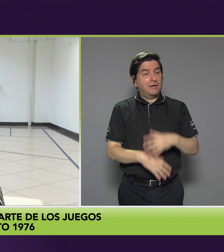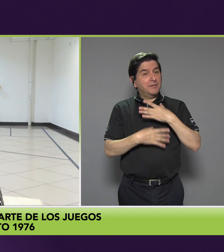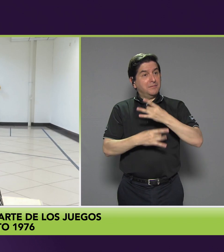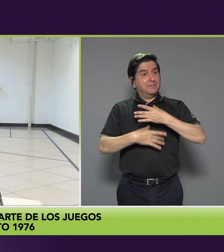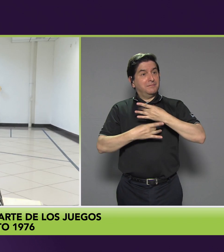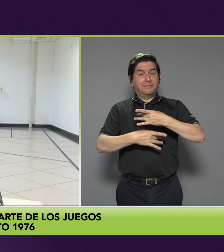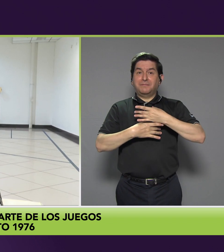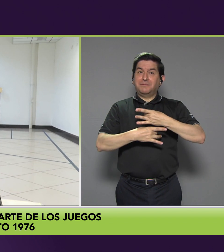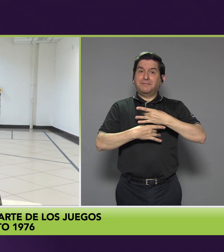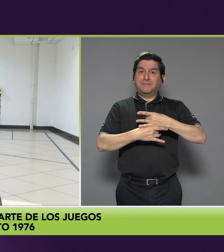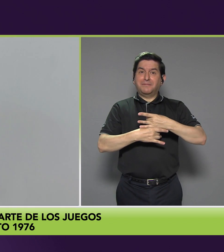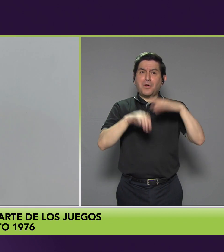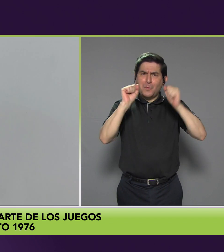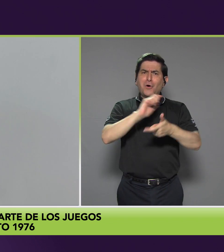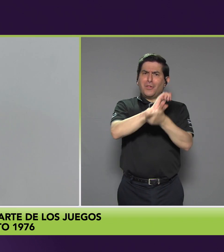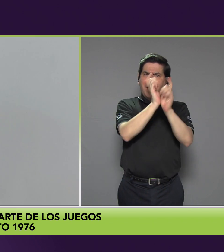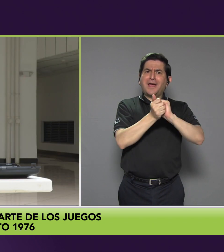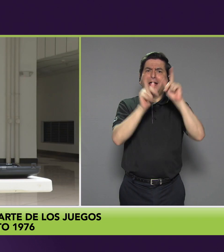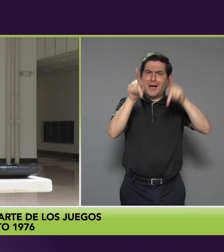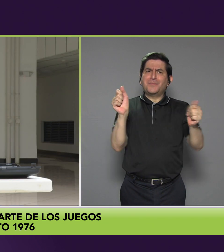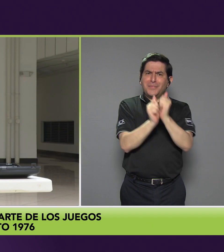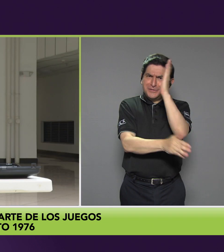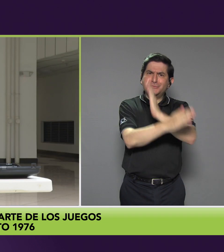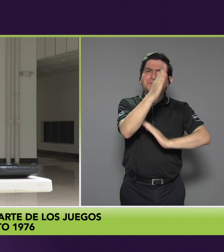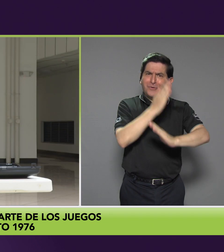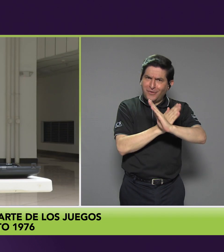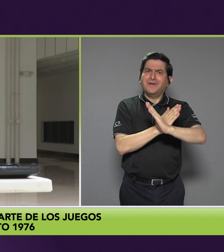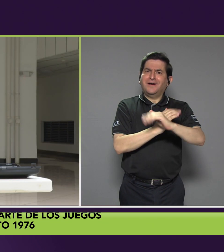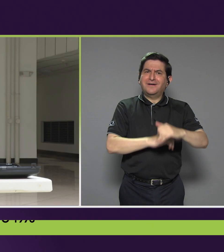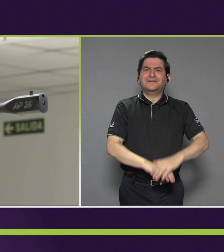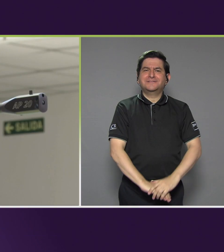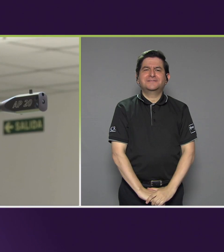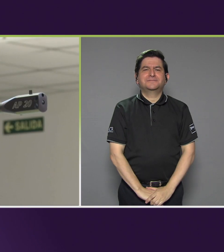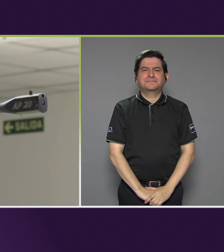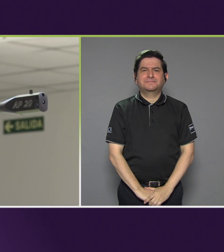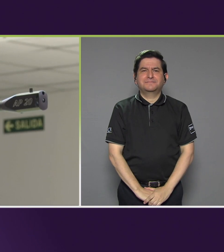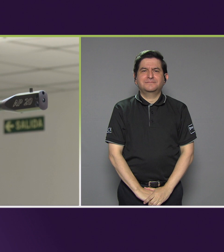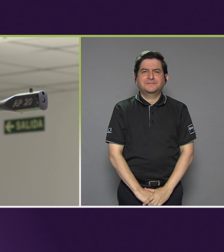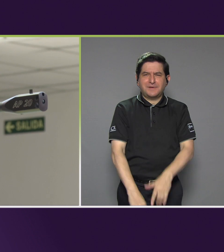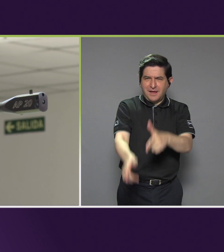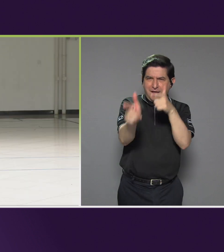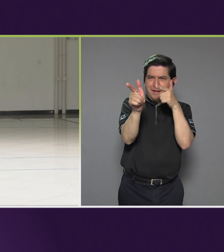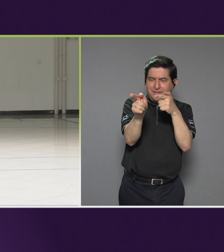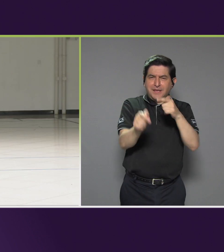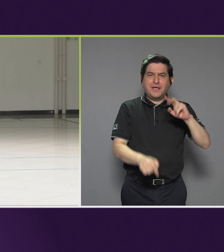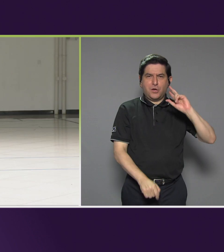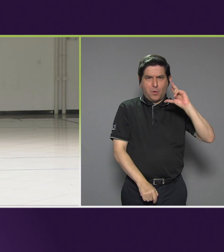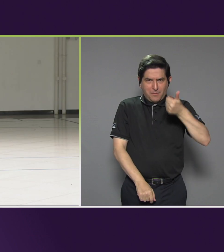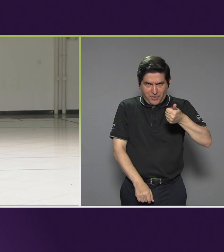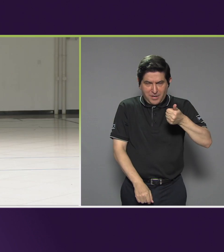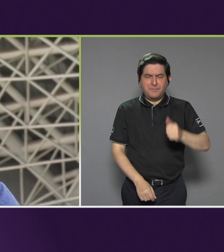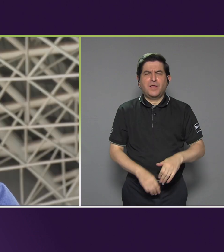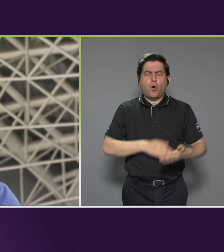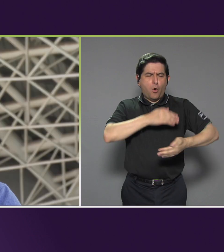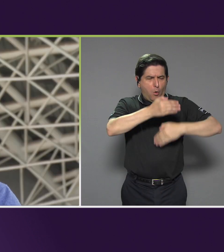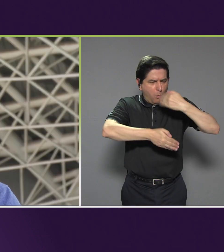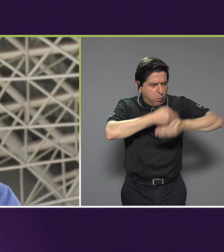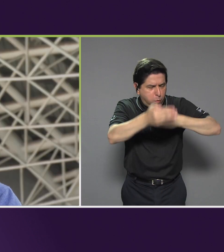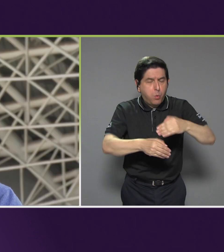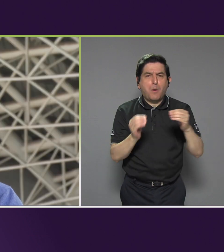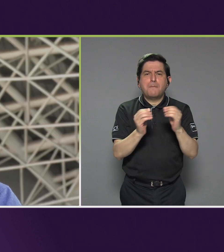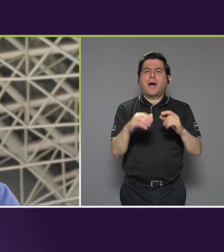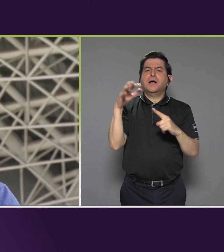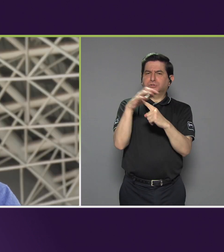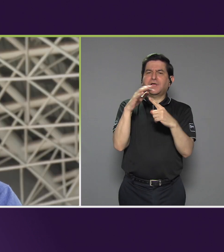y que se podía adaptar para personas con discapacidad. El paratiro ha ido evolucionando y ahora es más